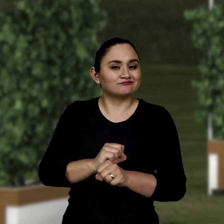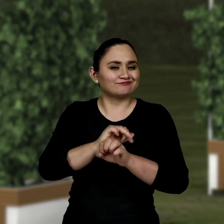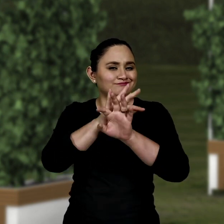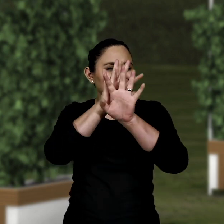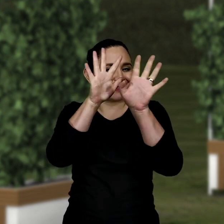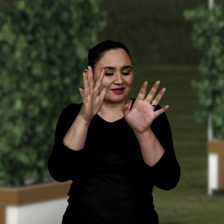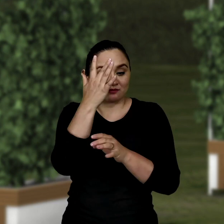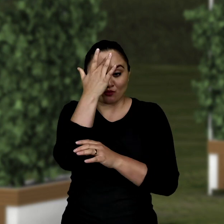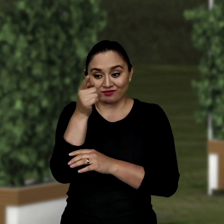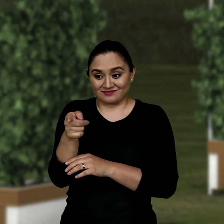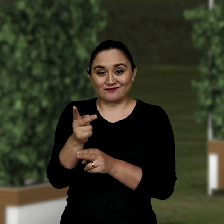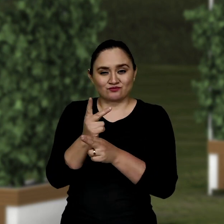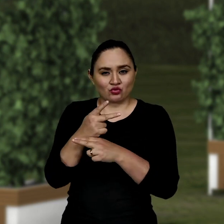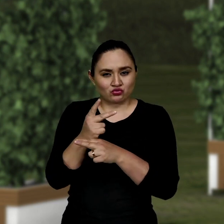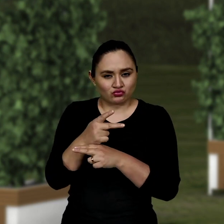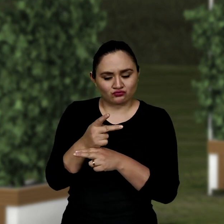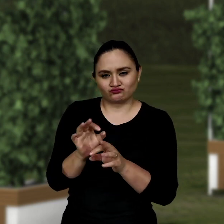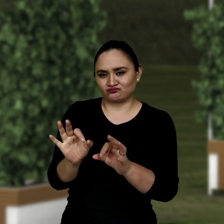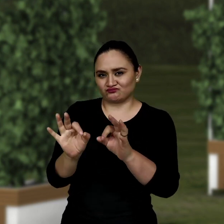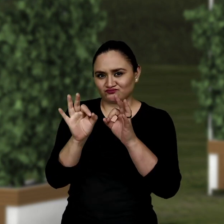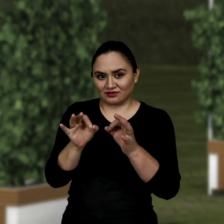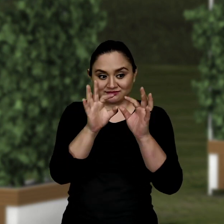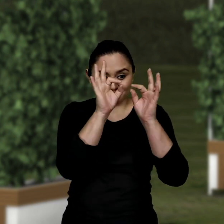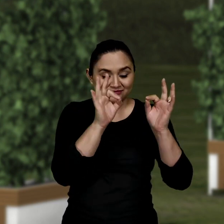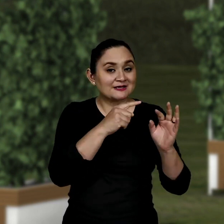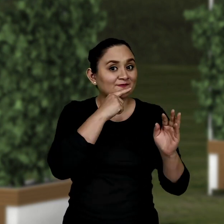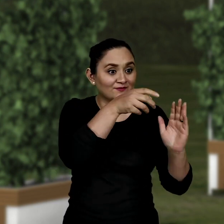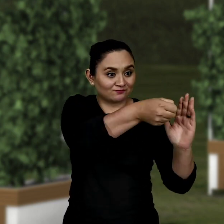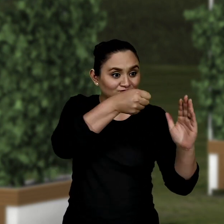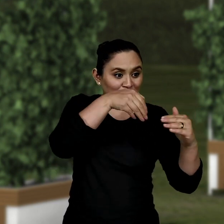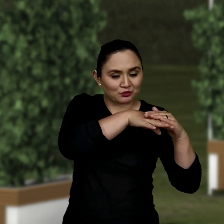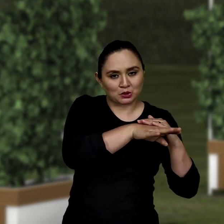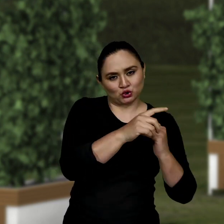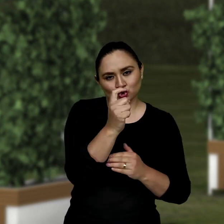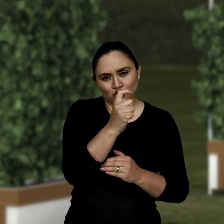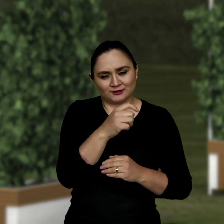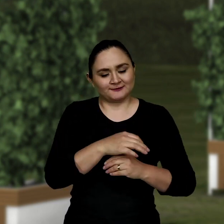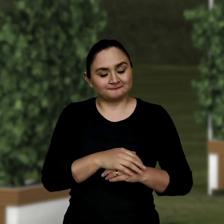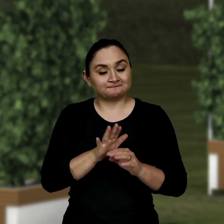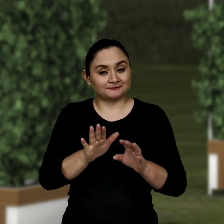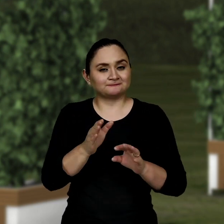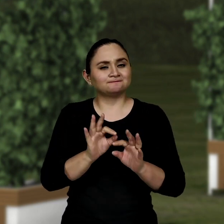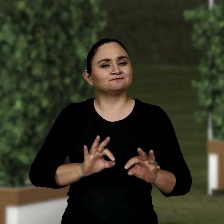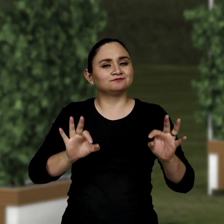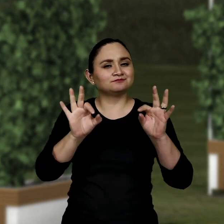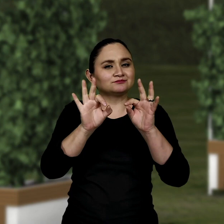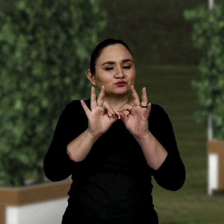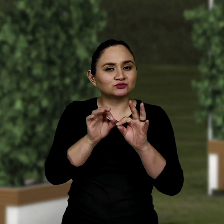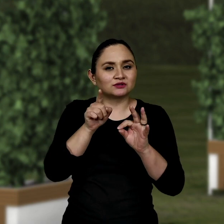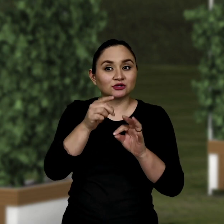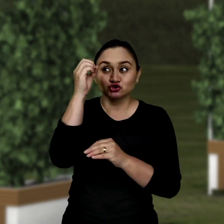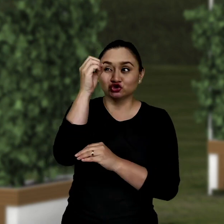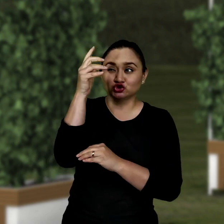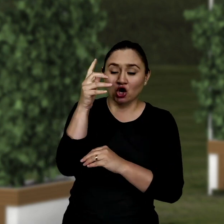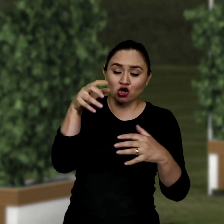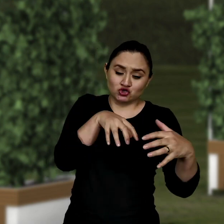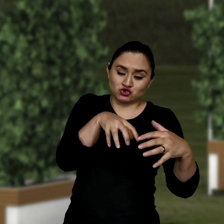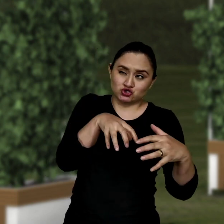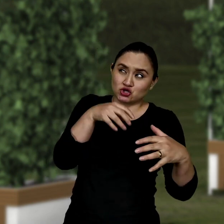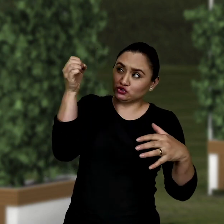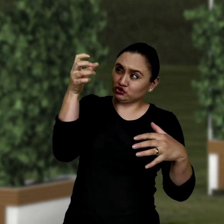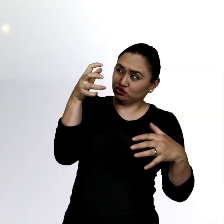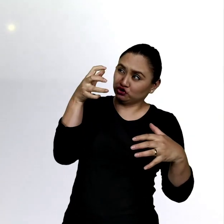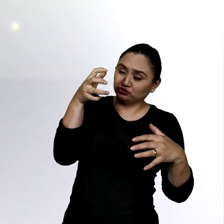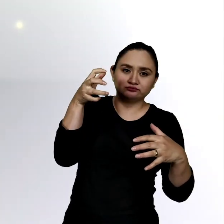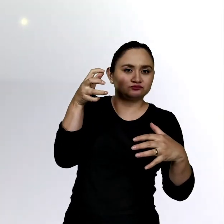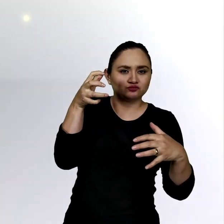refrigerarlos. Pero es importante que se mantenga en sombra. Se recomienda usar guantes para evitar heridas en el proceso de